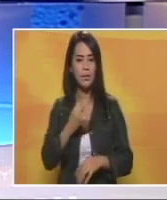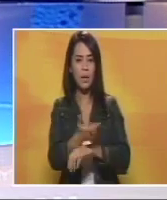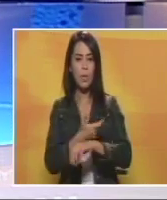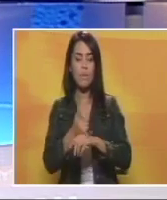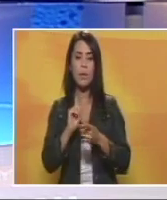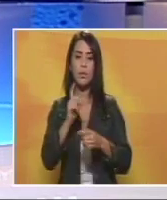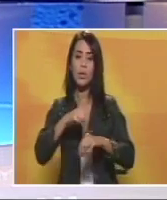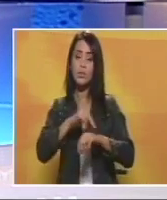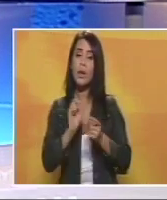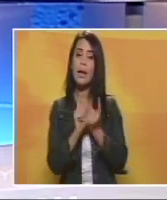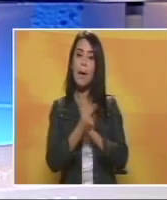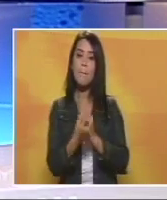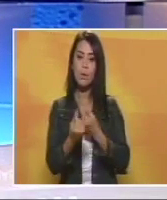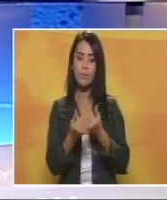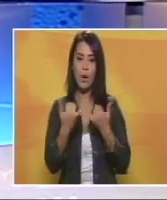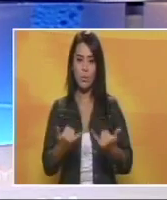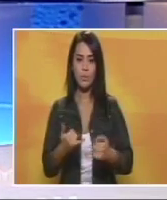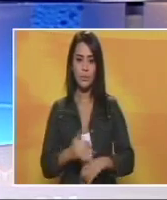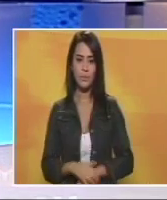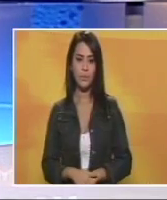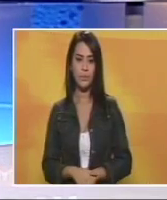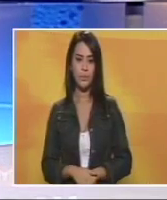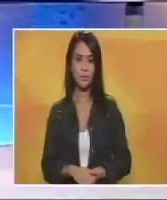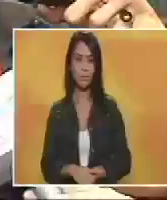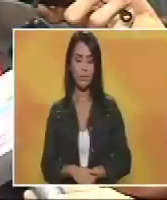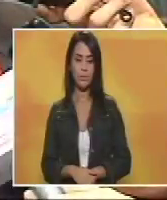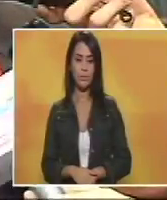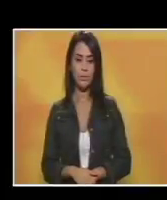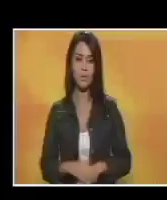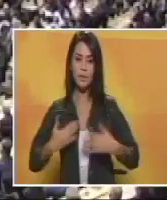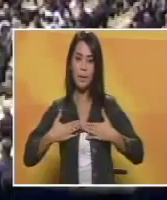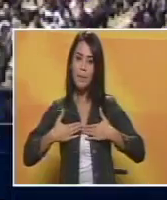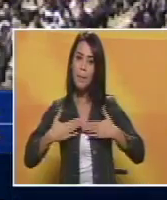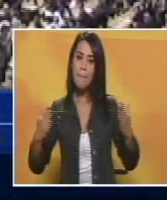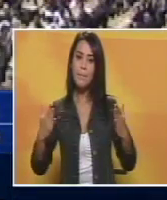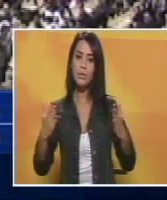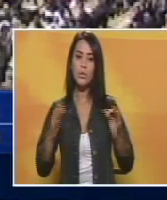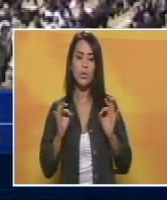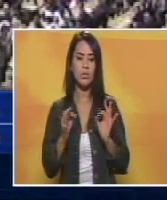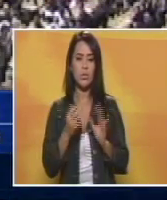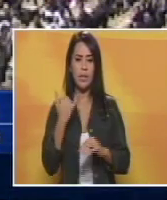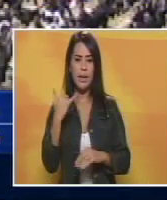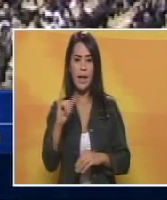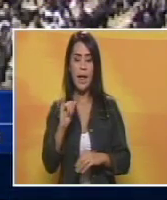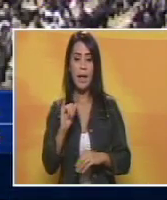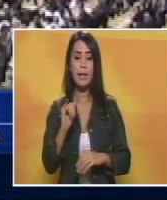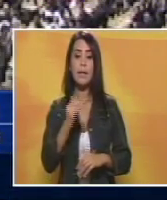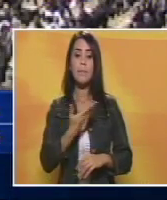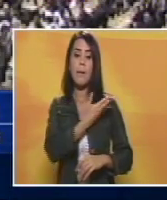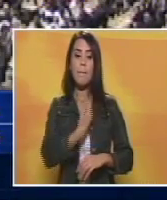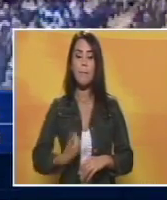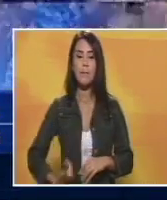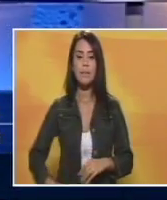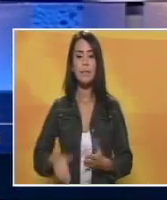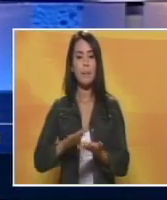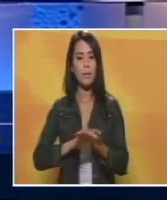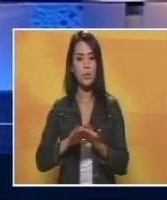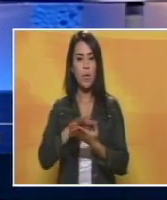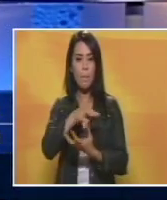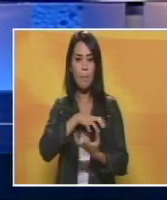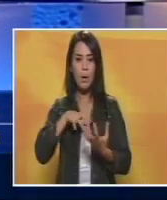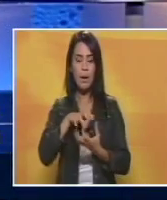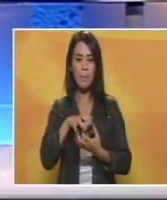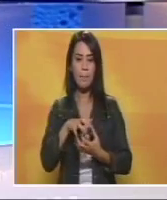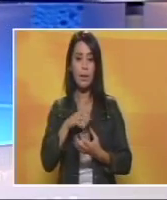un cambio en el modelo económico actual. Daza destacó que la disposición que a su juicio ha tenido el primer mandatario nacional para resolver la crisis